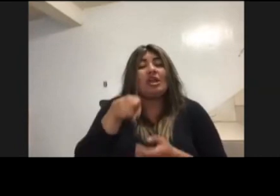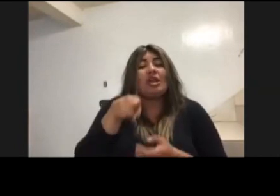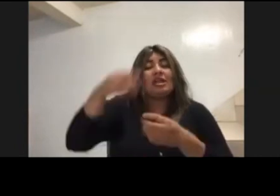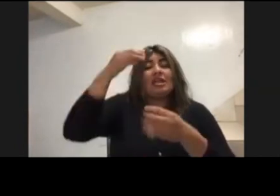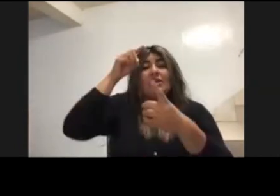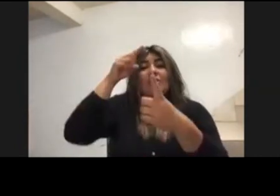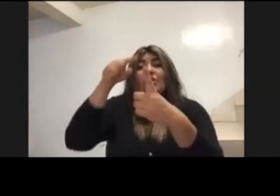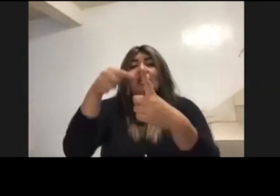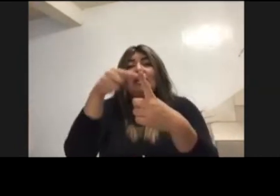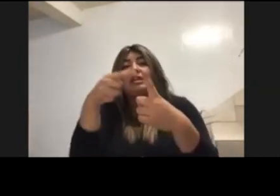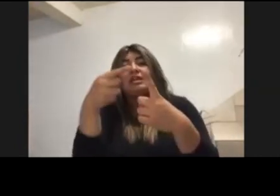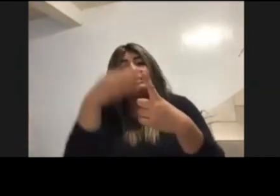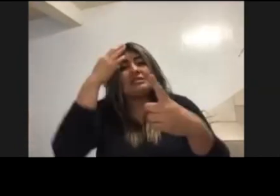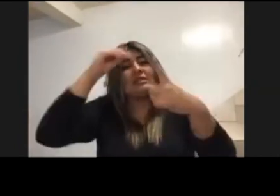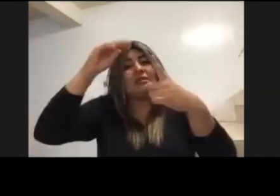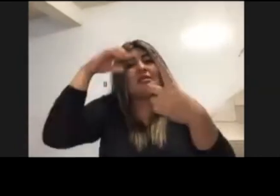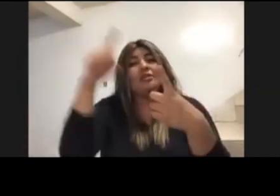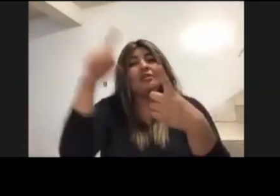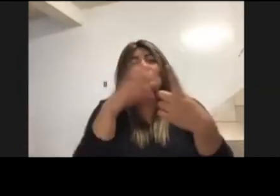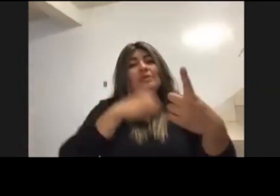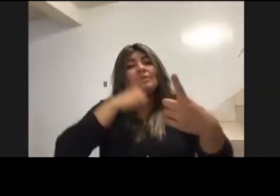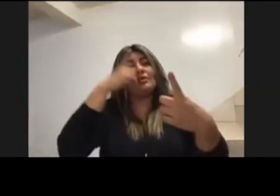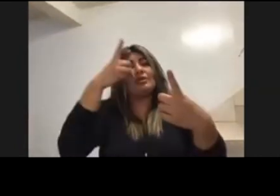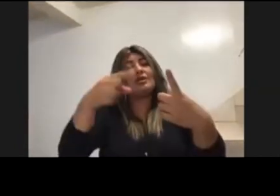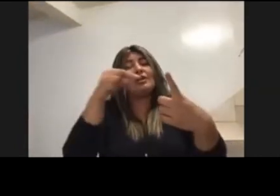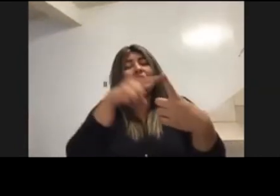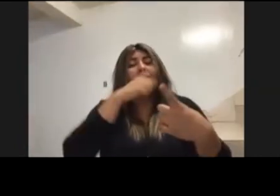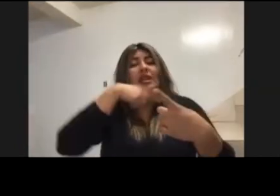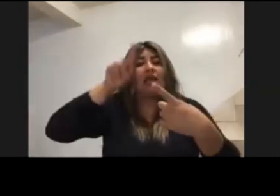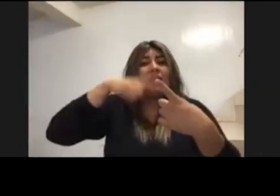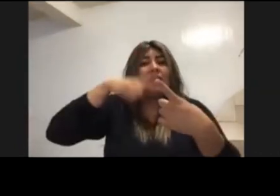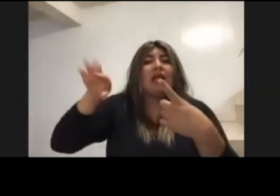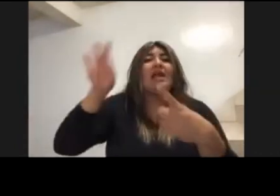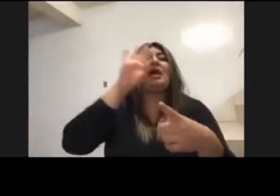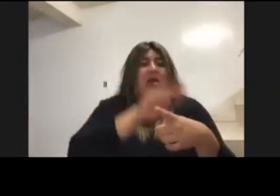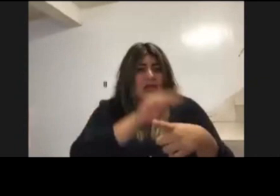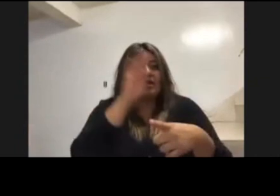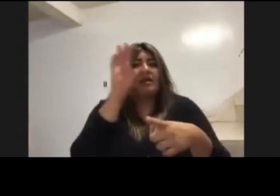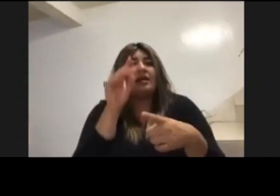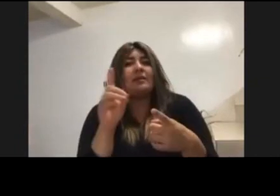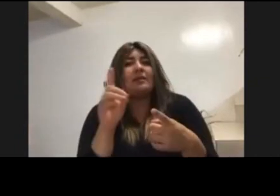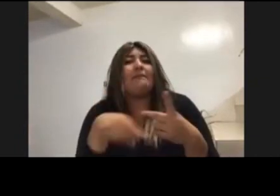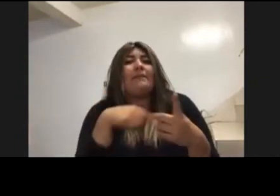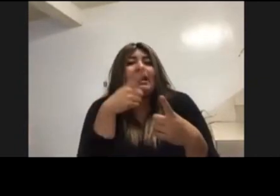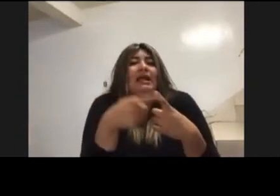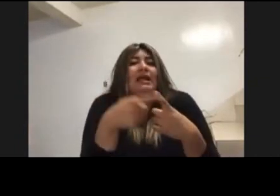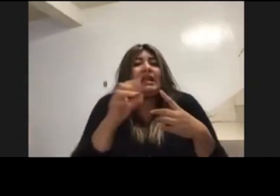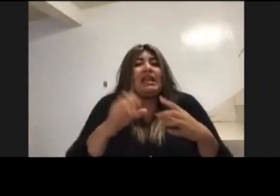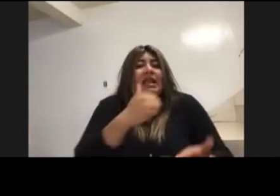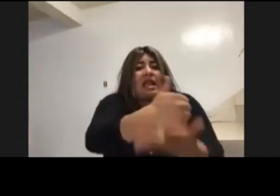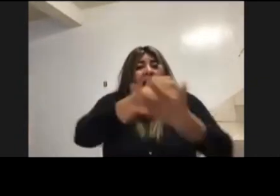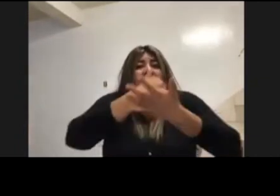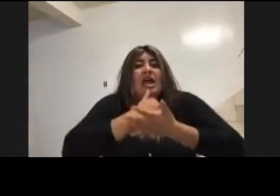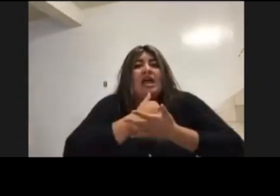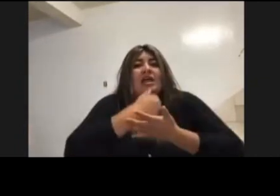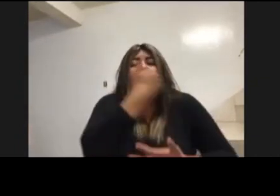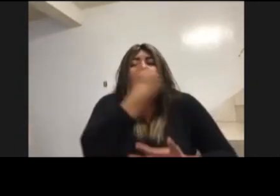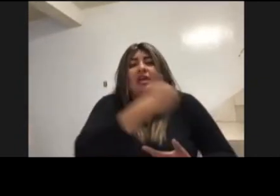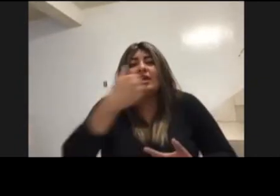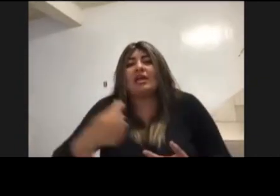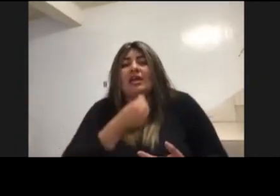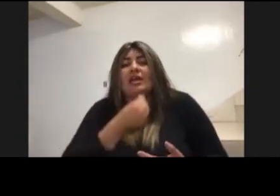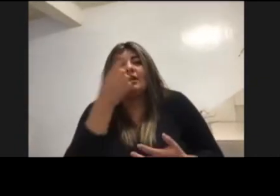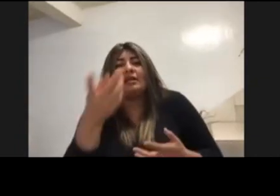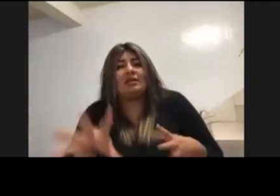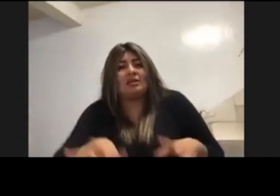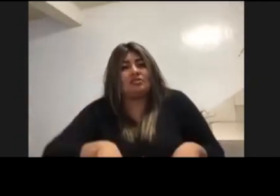tema, yo puedo darle una calificación aprobatoria que maneje su autoestima y que realmente refleje su esfuerzo,